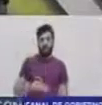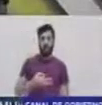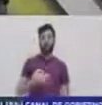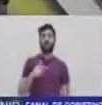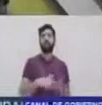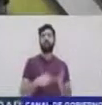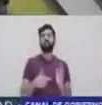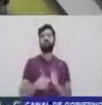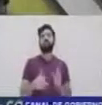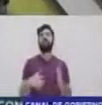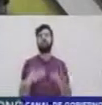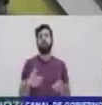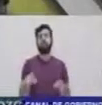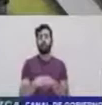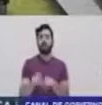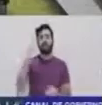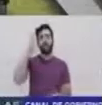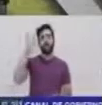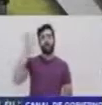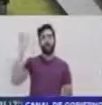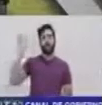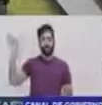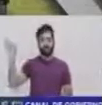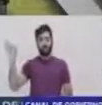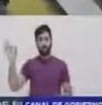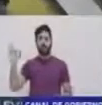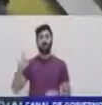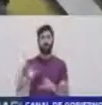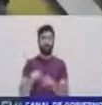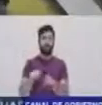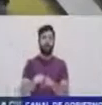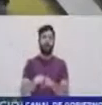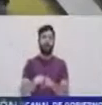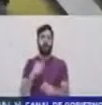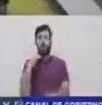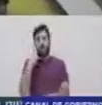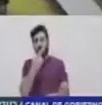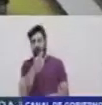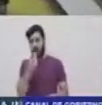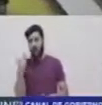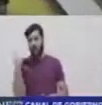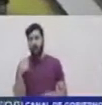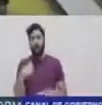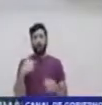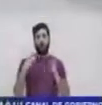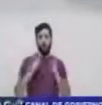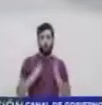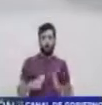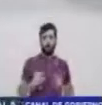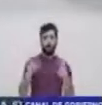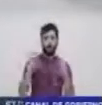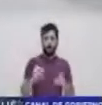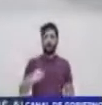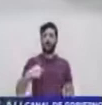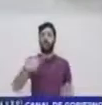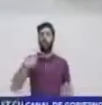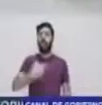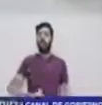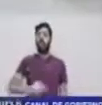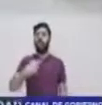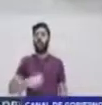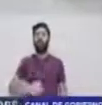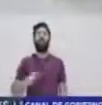así en palabras muy sencillas, es una rama de la filosofía que estudia el comportamiento humano y